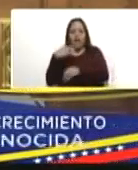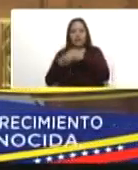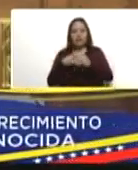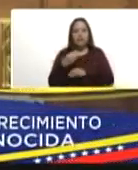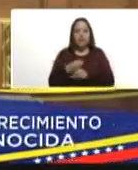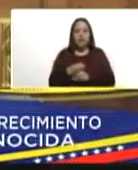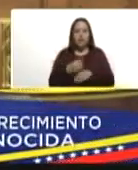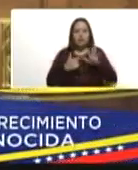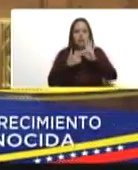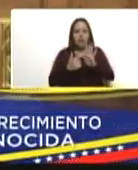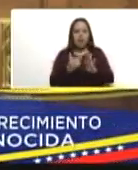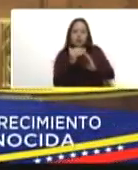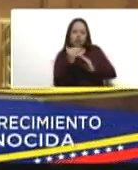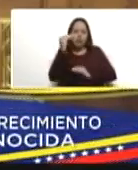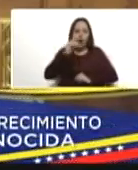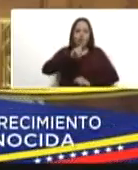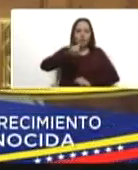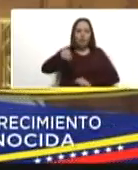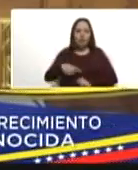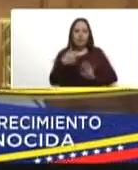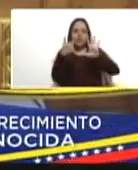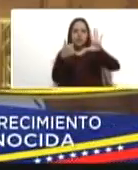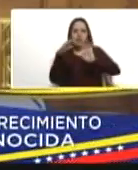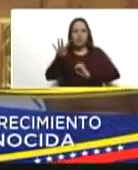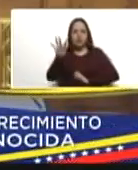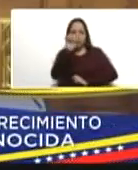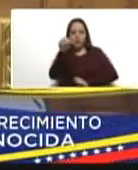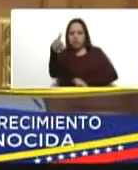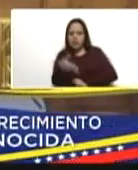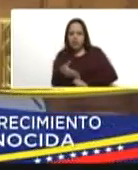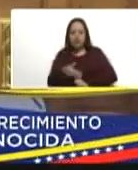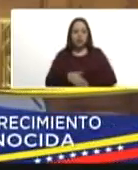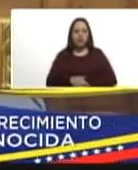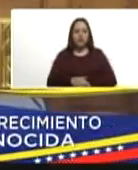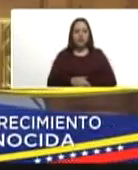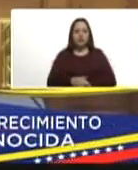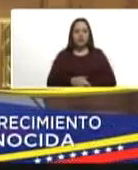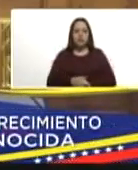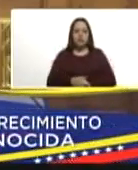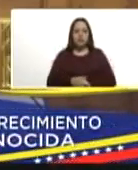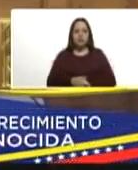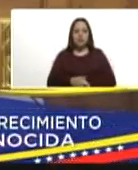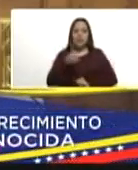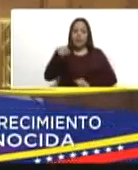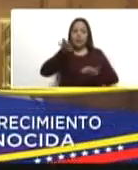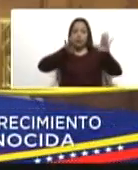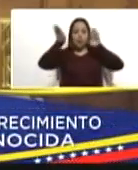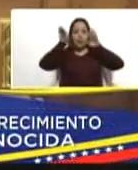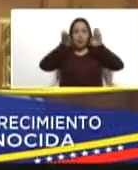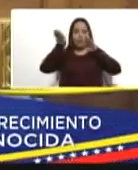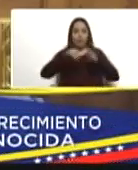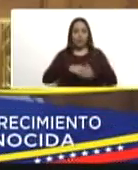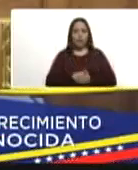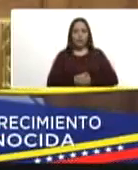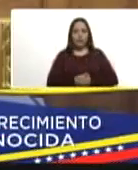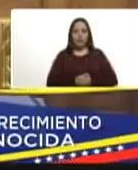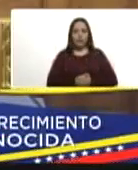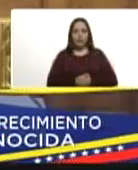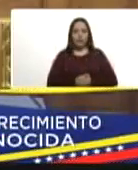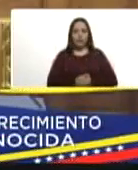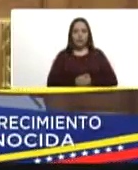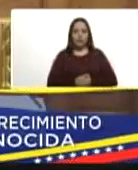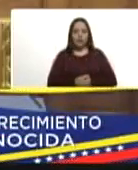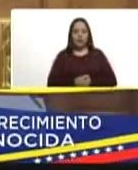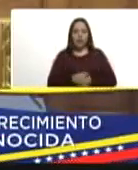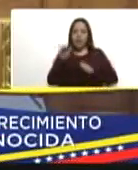del 1.64 por en el tercer trimestre el turismo que más